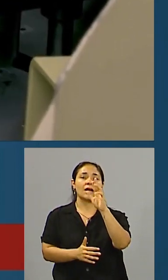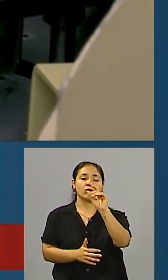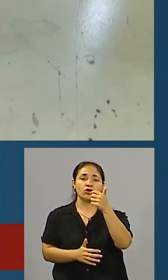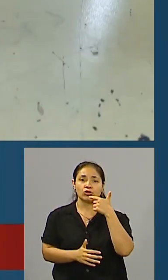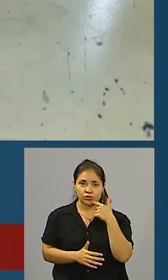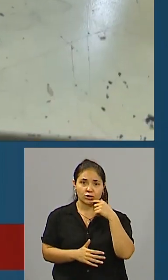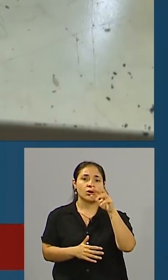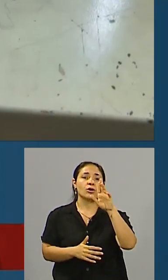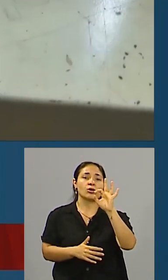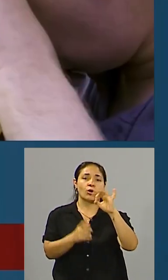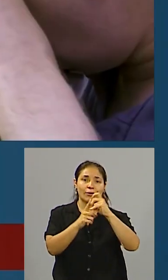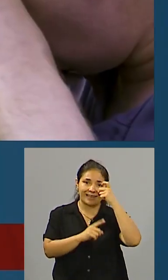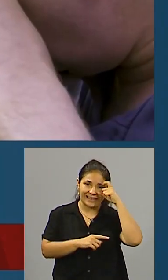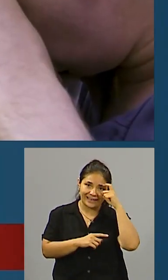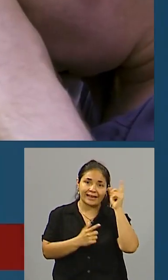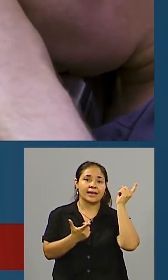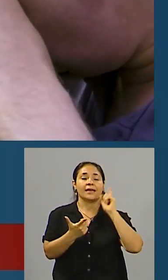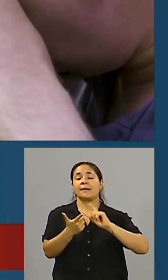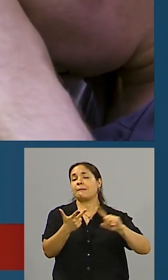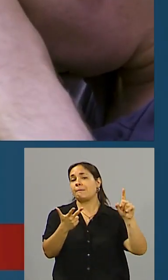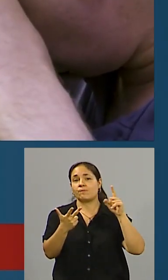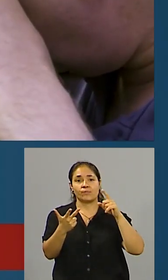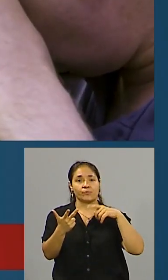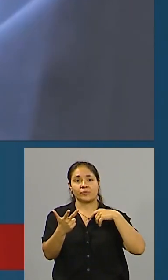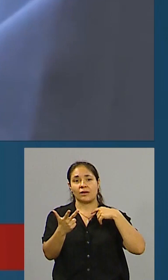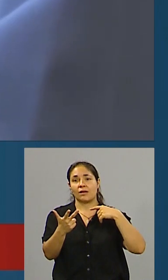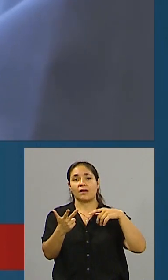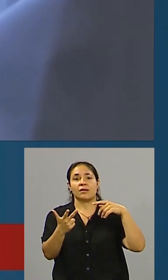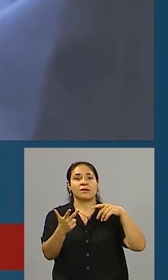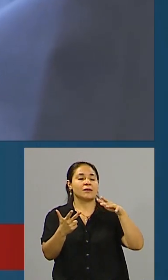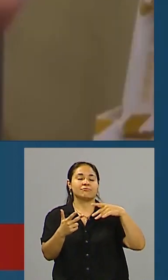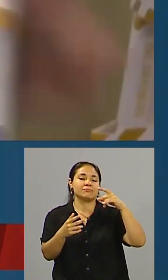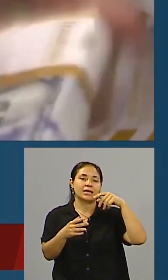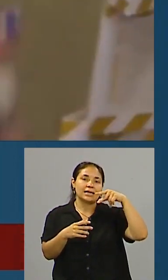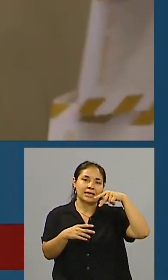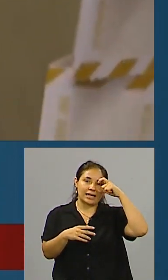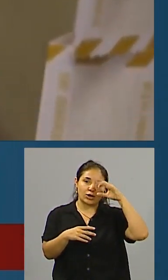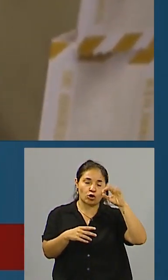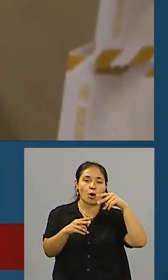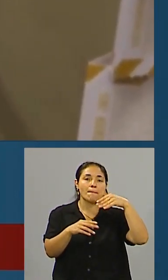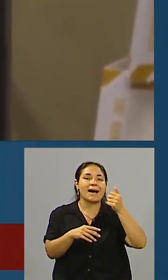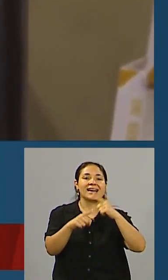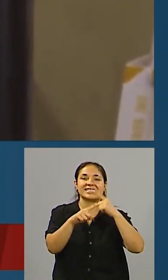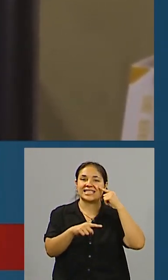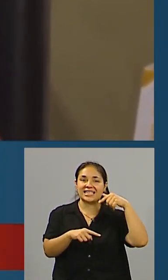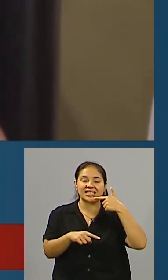Roque Fernández, hasta los keynesianos o los neomarxistas, ninguno ve esos